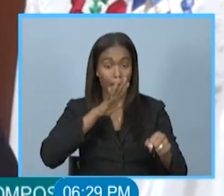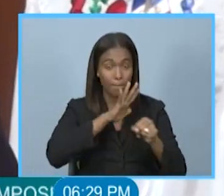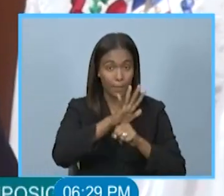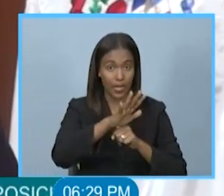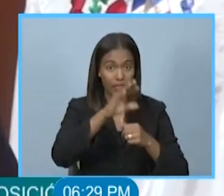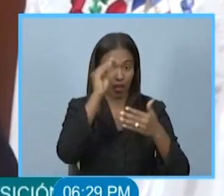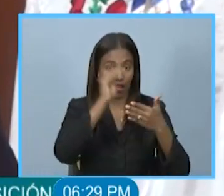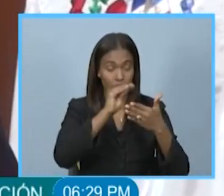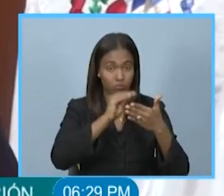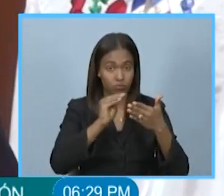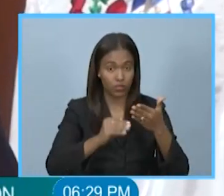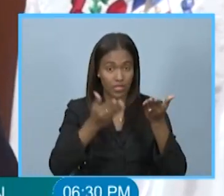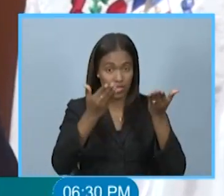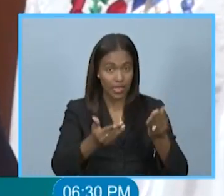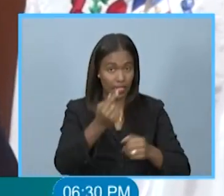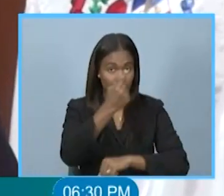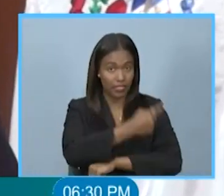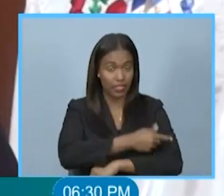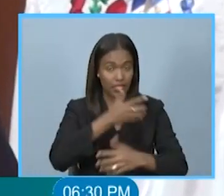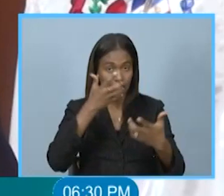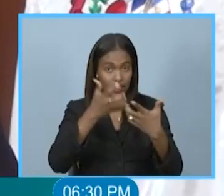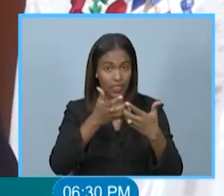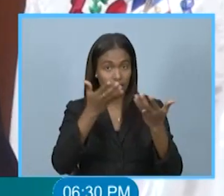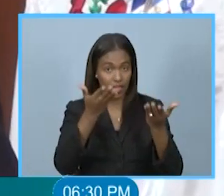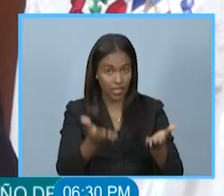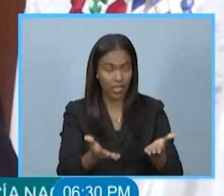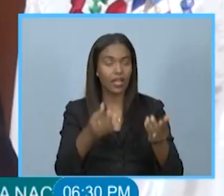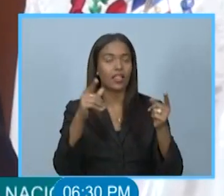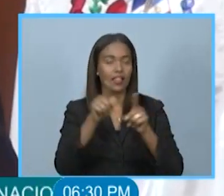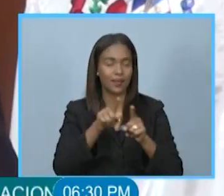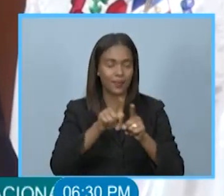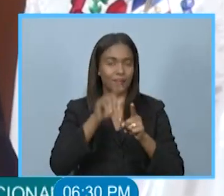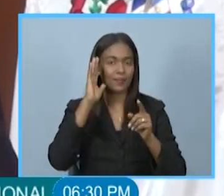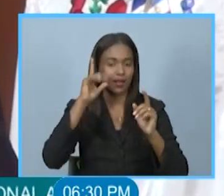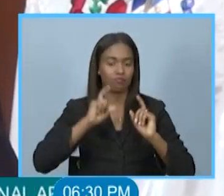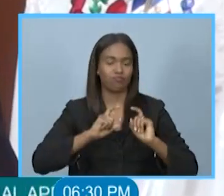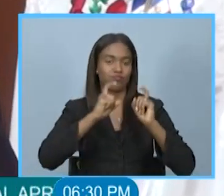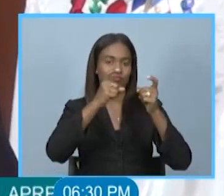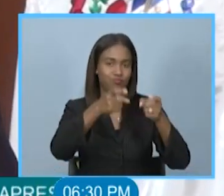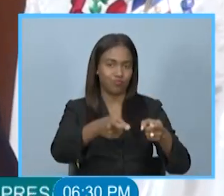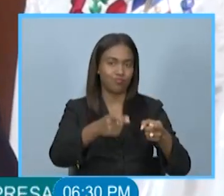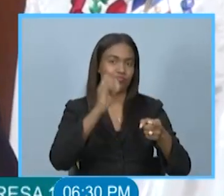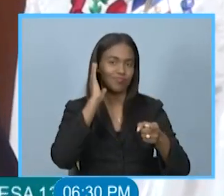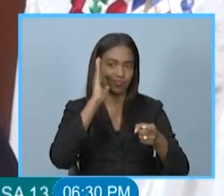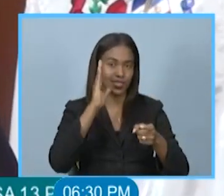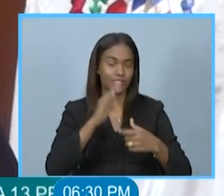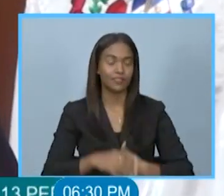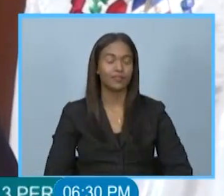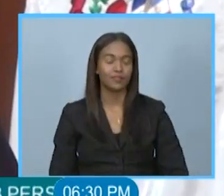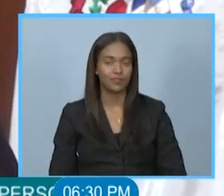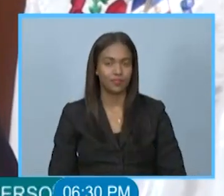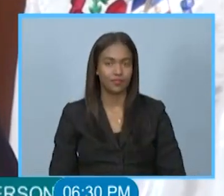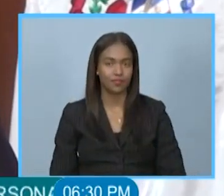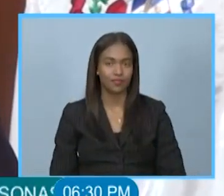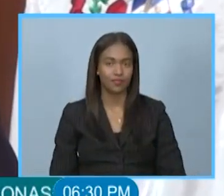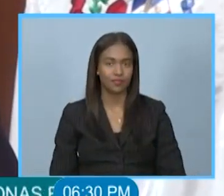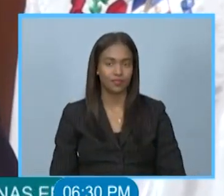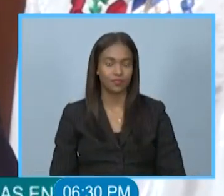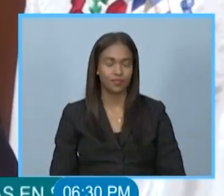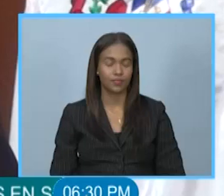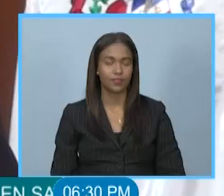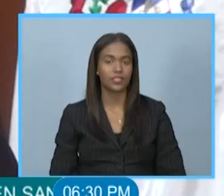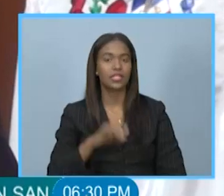su esquema de vacunación el cual le corresponde en ese momento también se les va a y se les va a dar un juguete